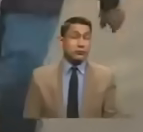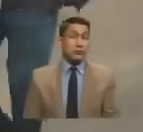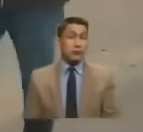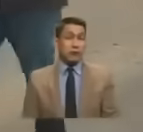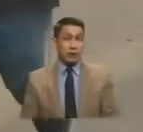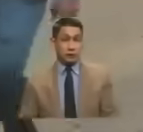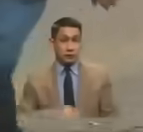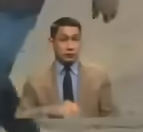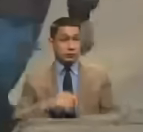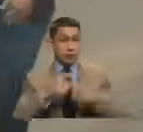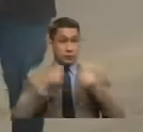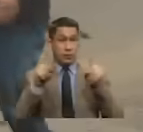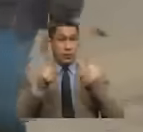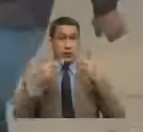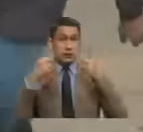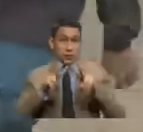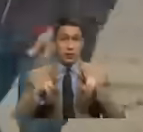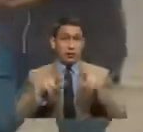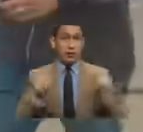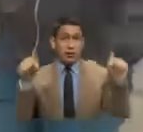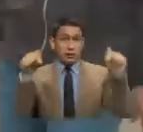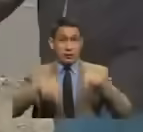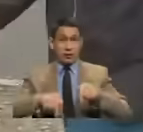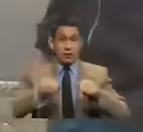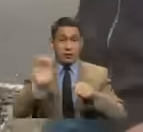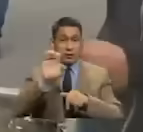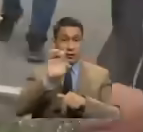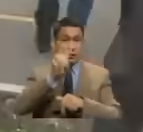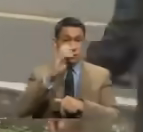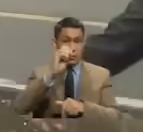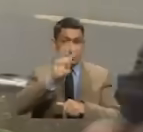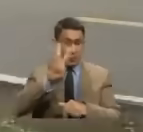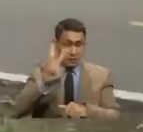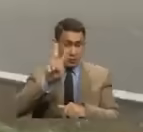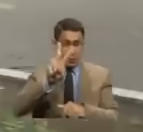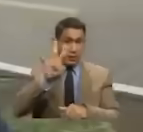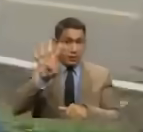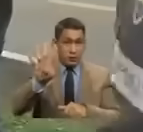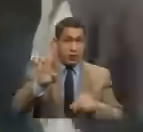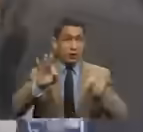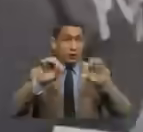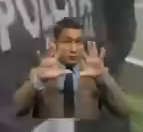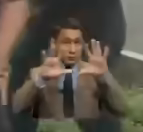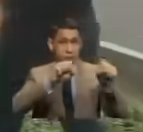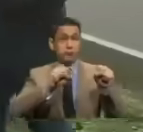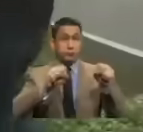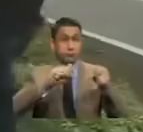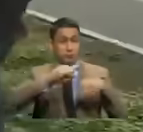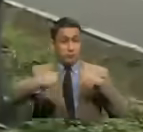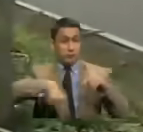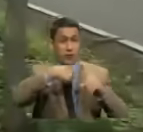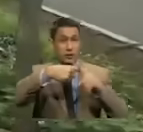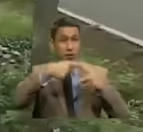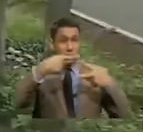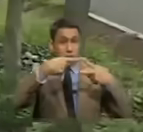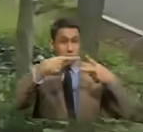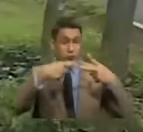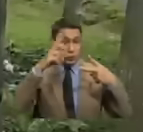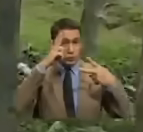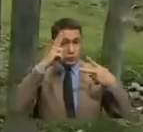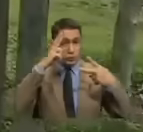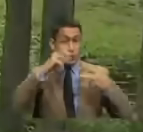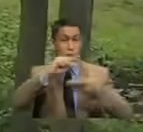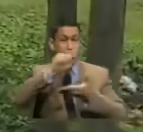personas de alta peligrosidad, en lo que va desde enero del 2024, realizó la captura de 2 sujetos, uno en Guayas y